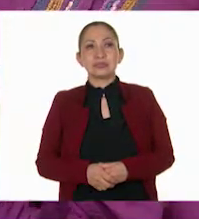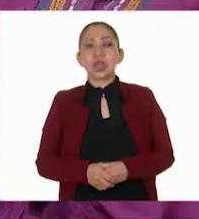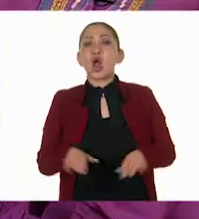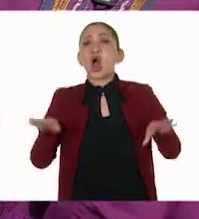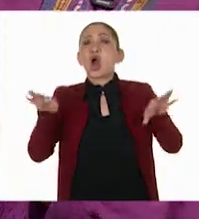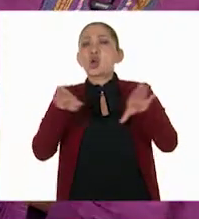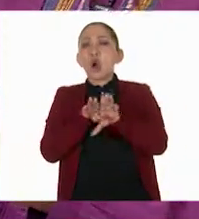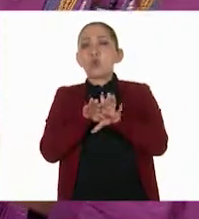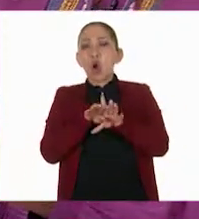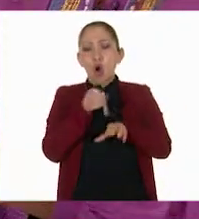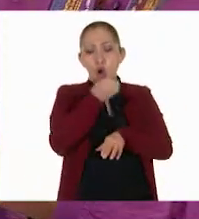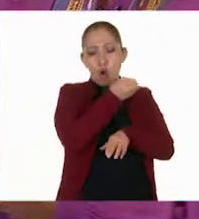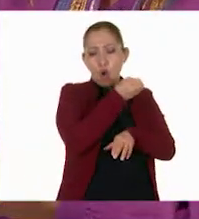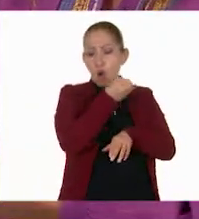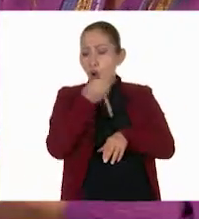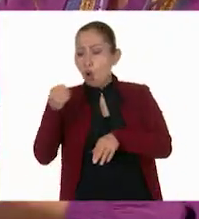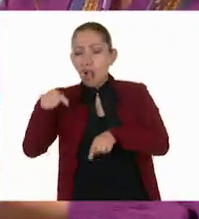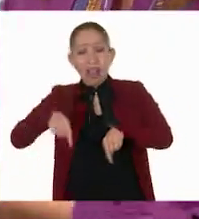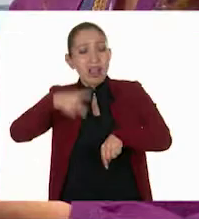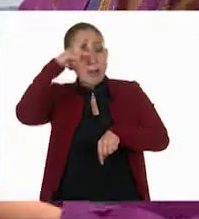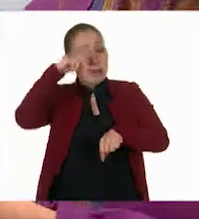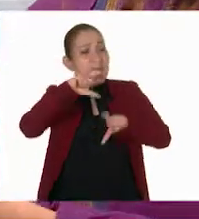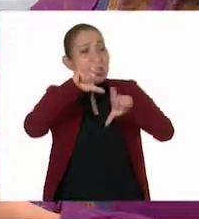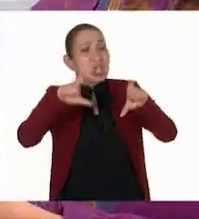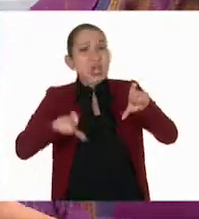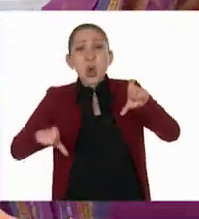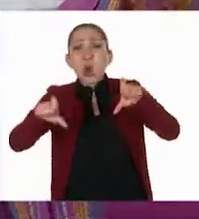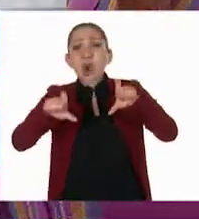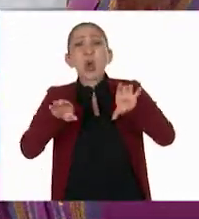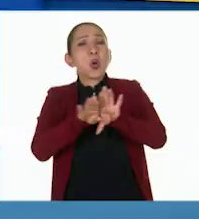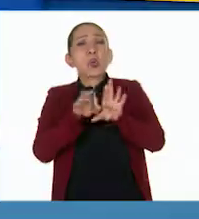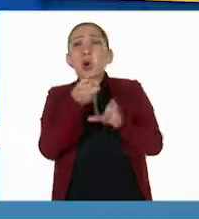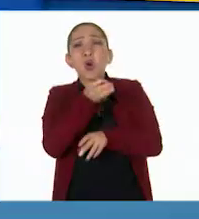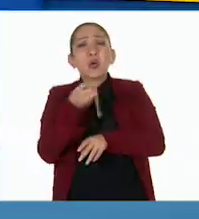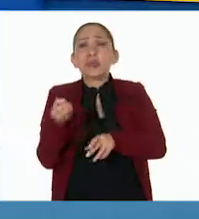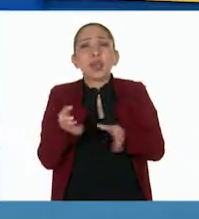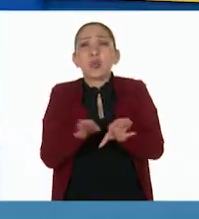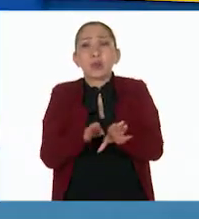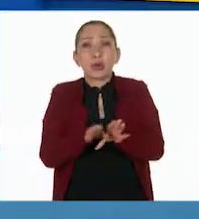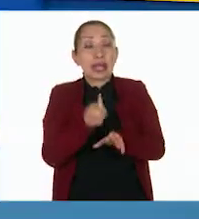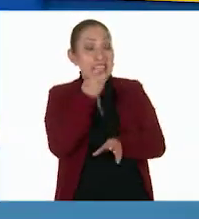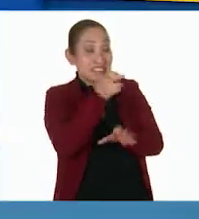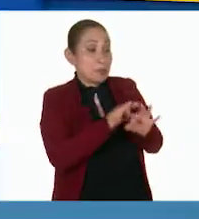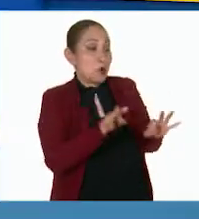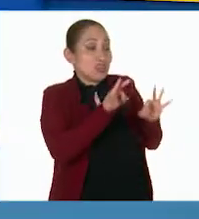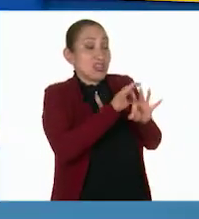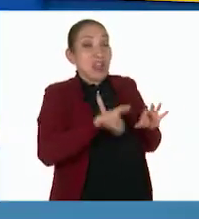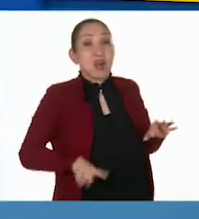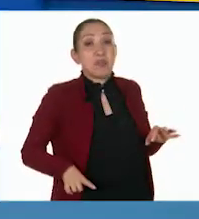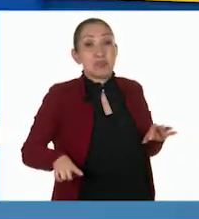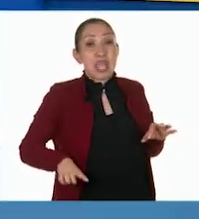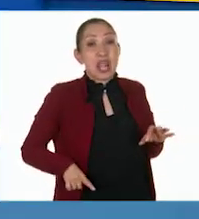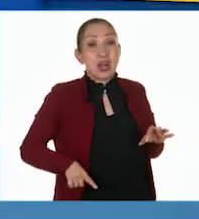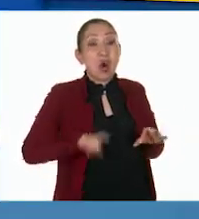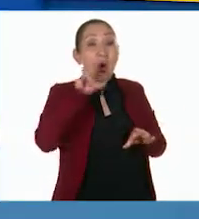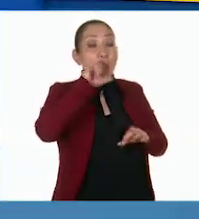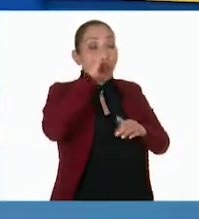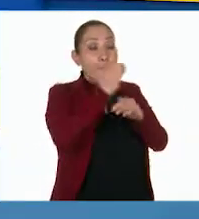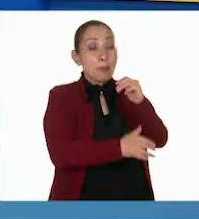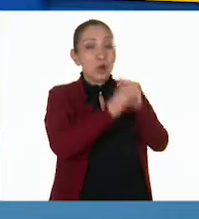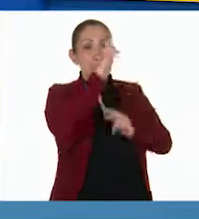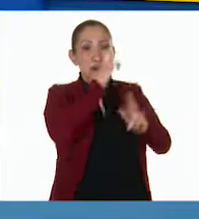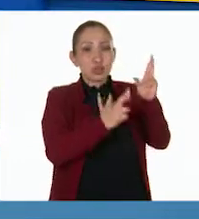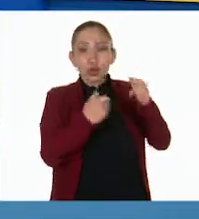¿Cómo ordenamos este país? Justamente, esa era la pregunta central para los gobiernos posrevolucionarios.